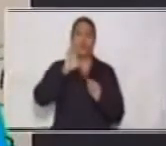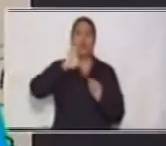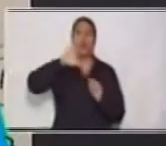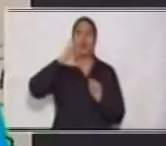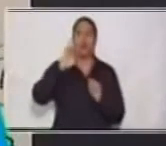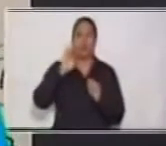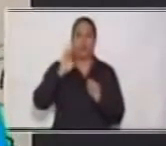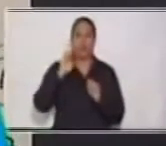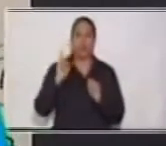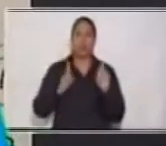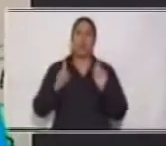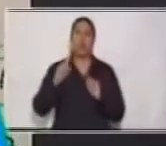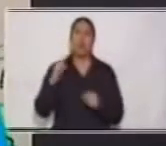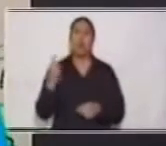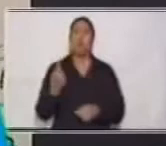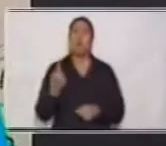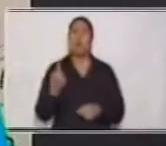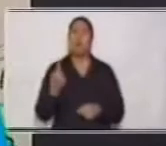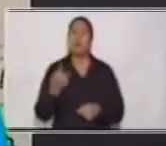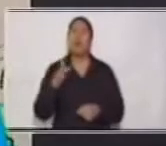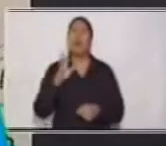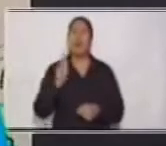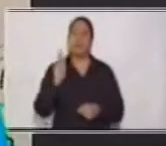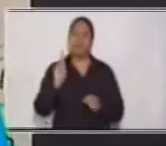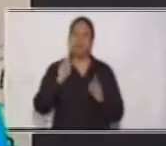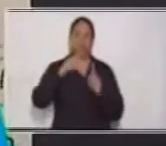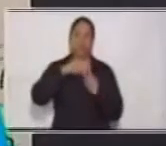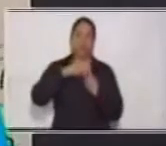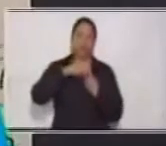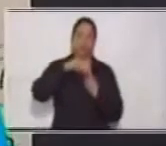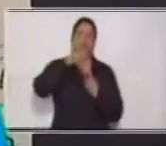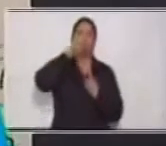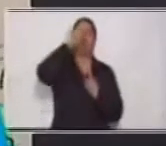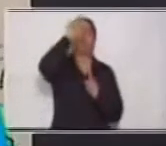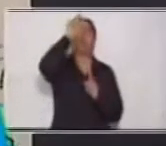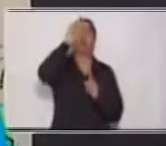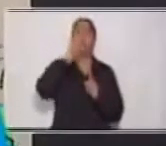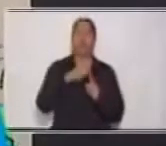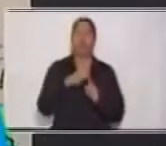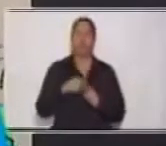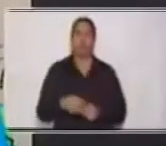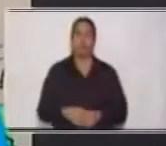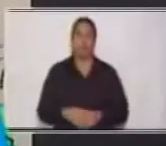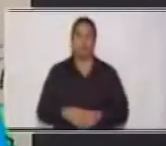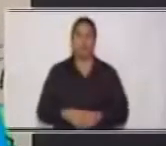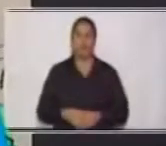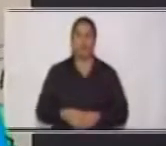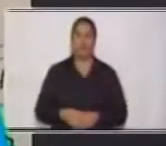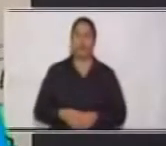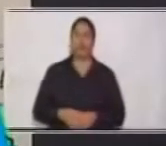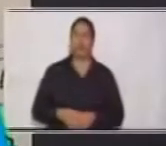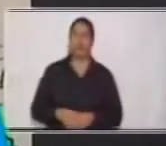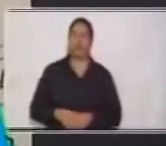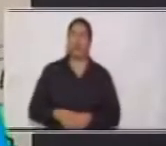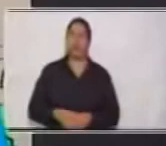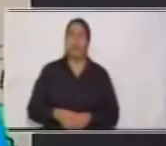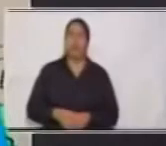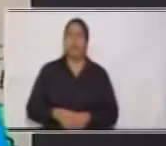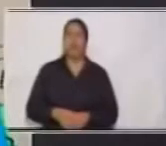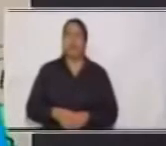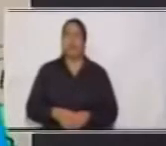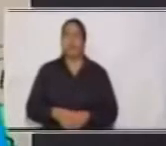que está primero. En este caso es Y. Y entonces acá nos queda el foco. Y acá también.